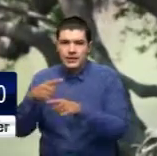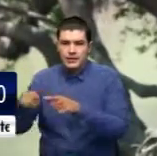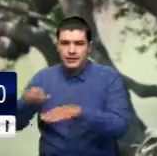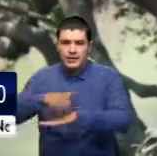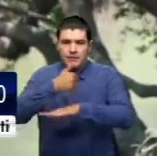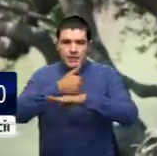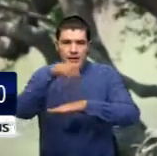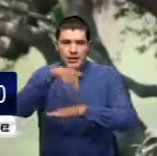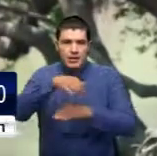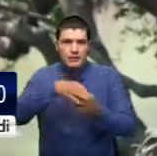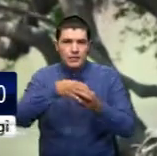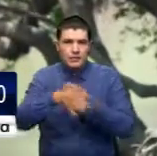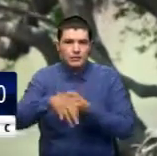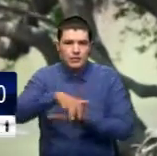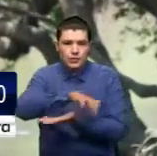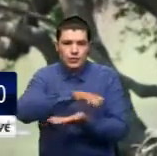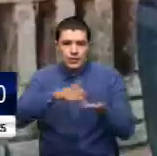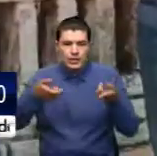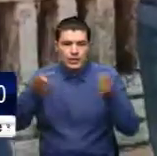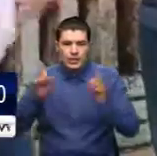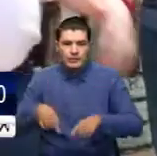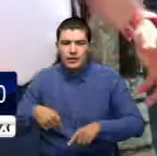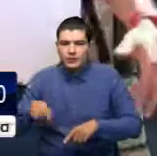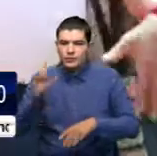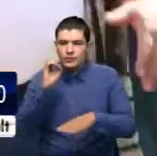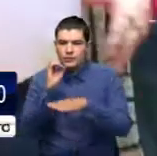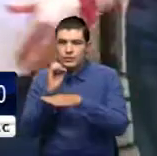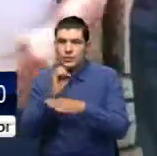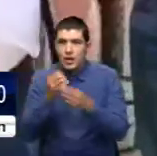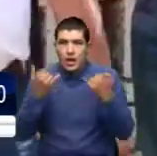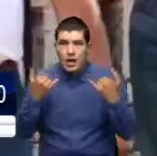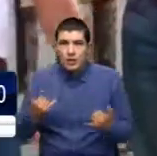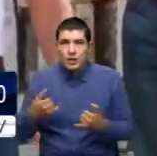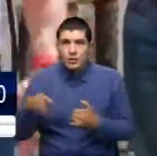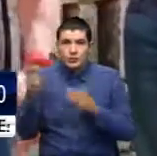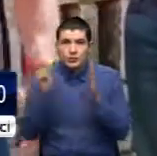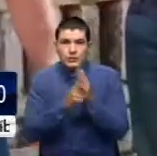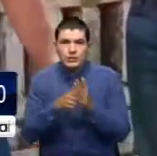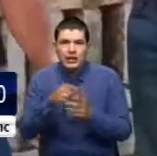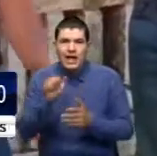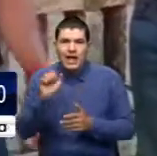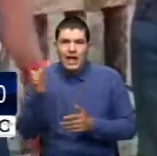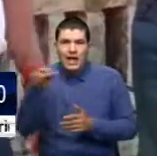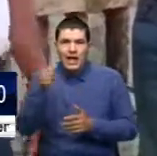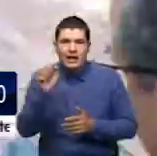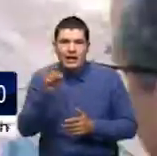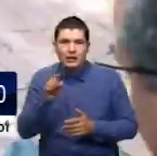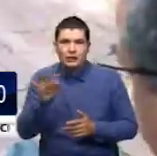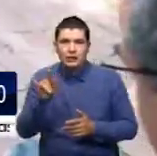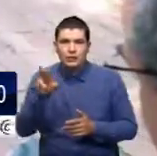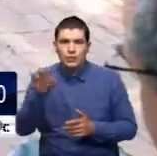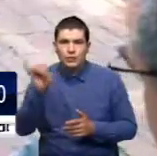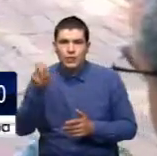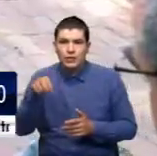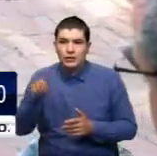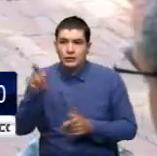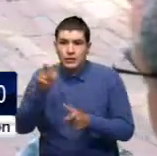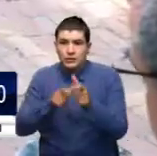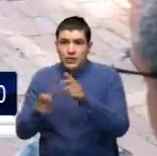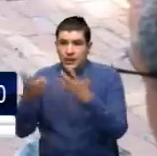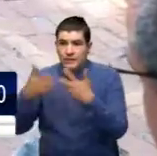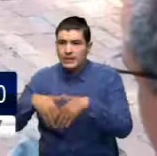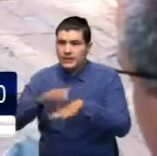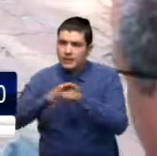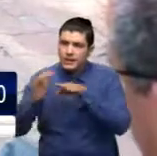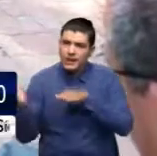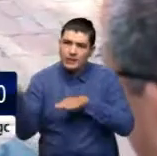tanto del municipio de Santander como los organizadores, en esta ocasión Agasturín, quienes fueron los que invitaron al gobernador de Santander y todo